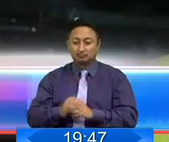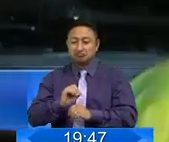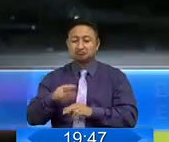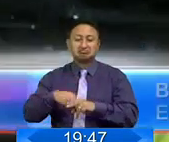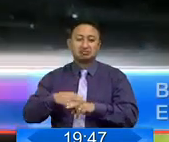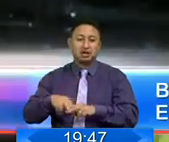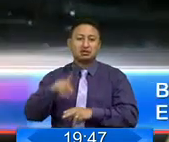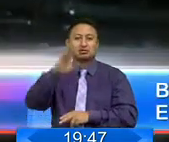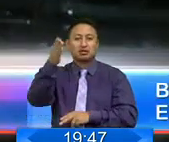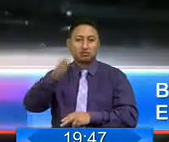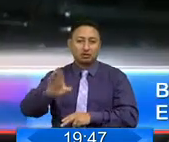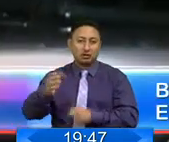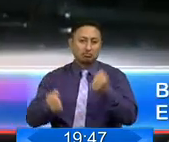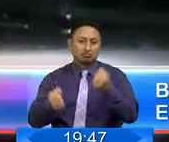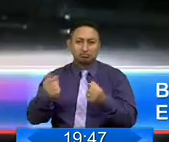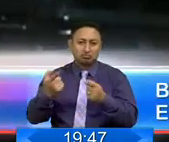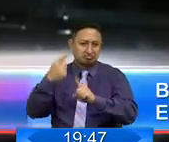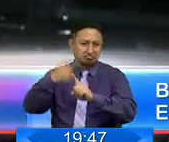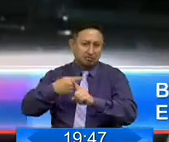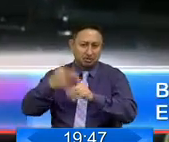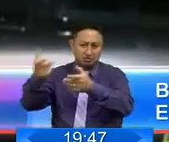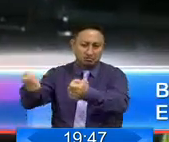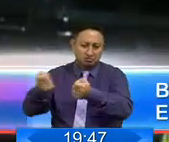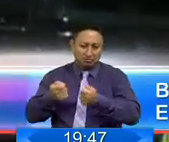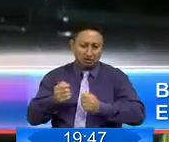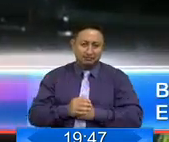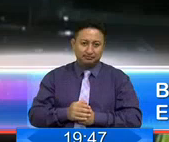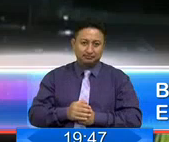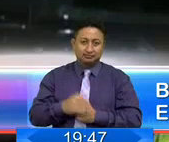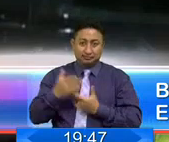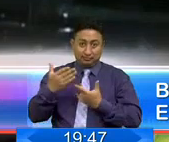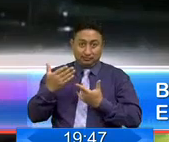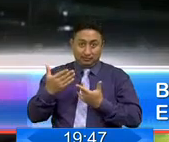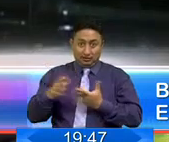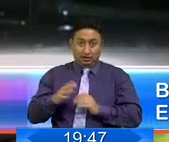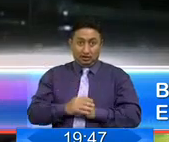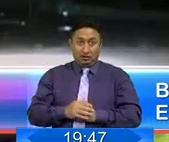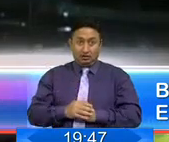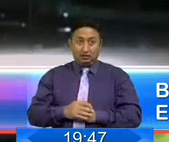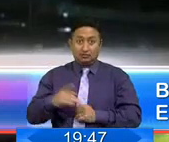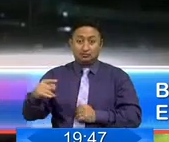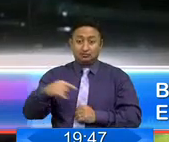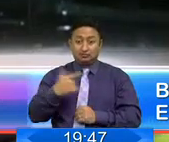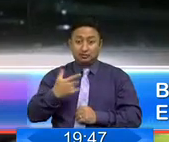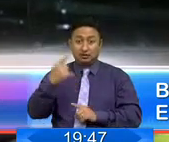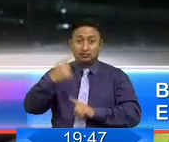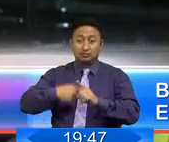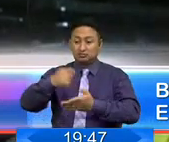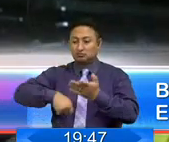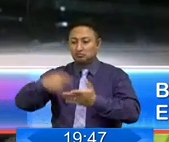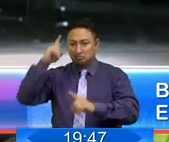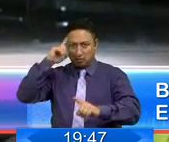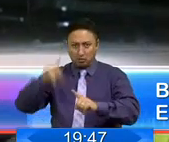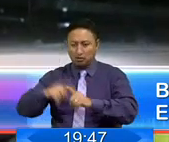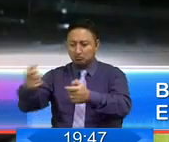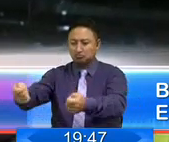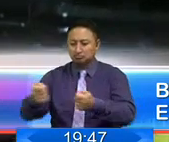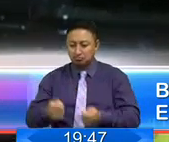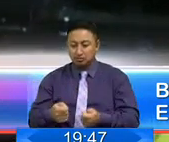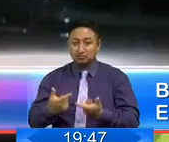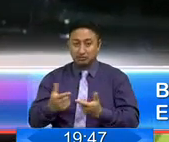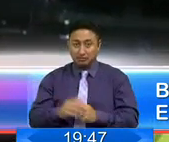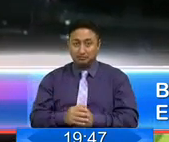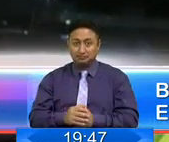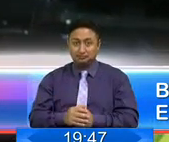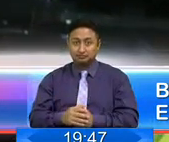taxis, camionetas o camiones. Una vez que prácticamente eran rentados o eran alquilados, se les